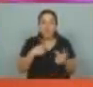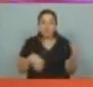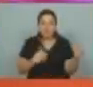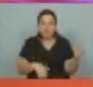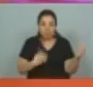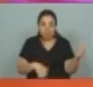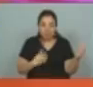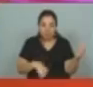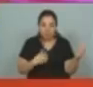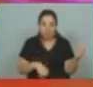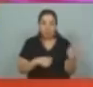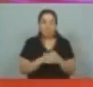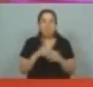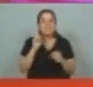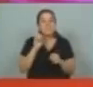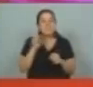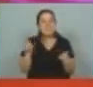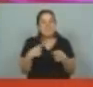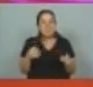que se llama Nuestro Campito en la Luna.